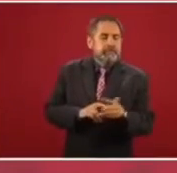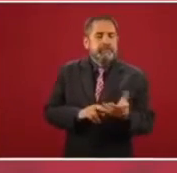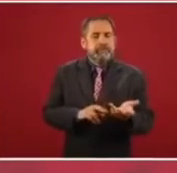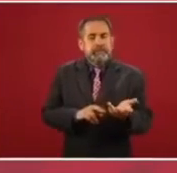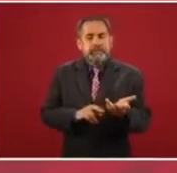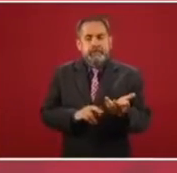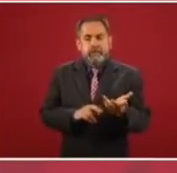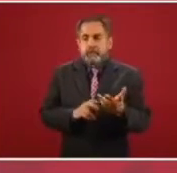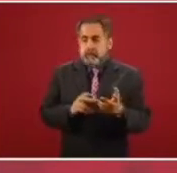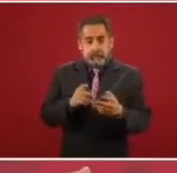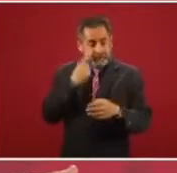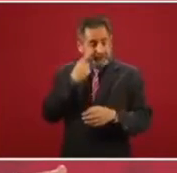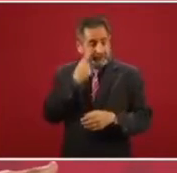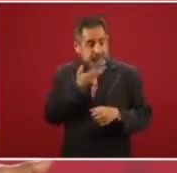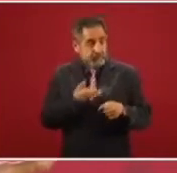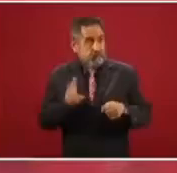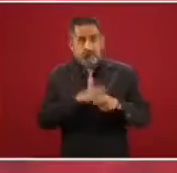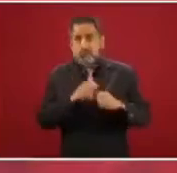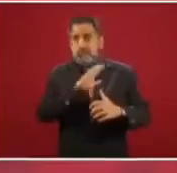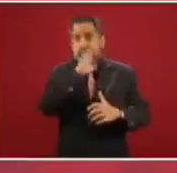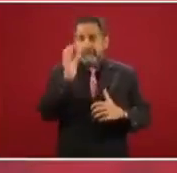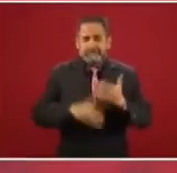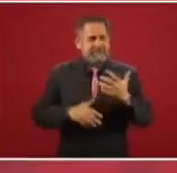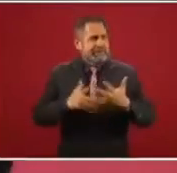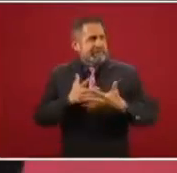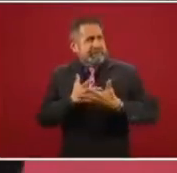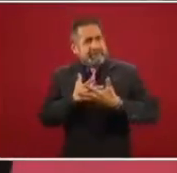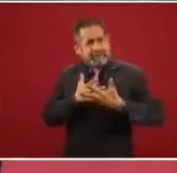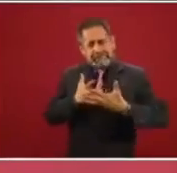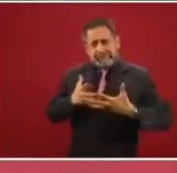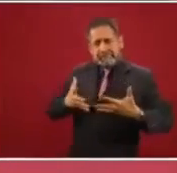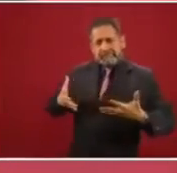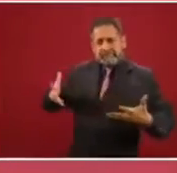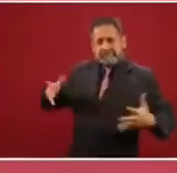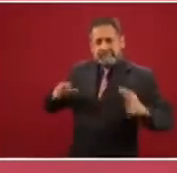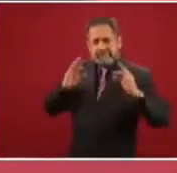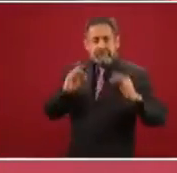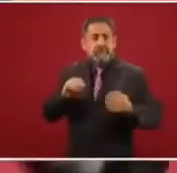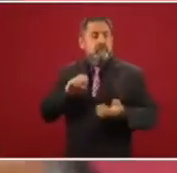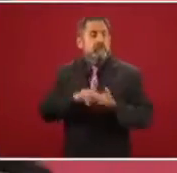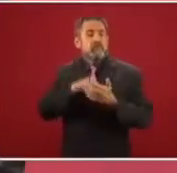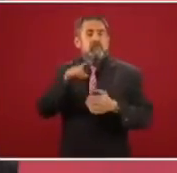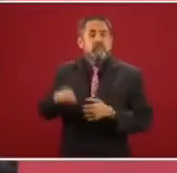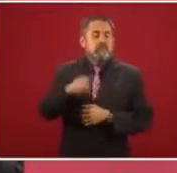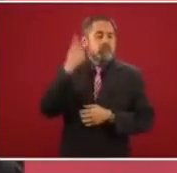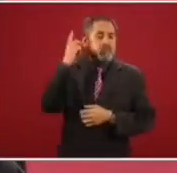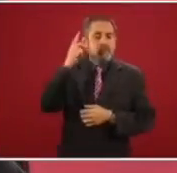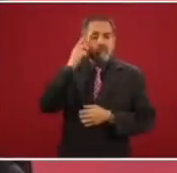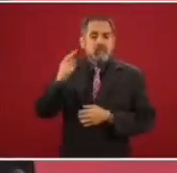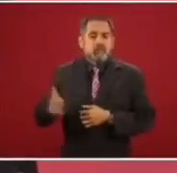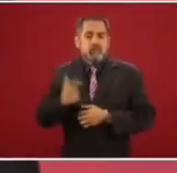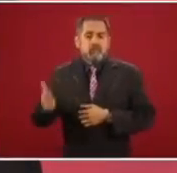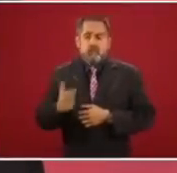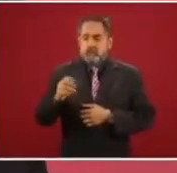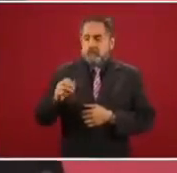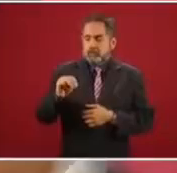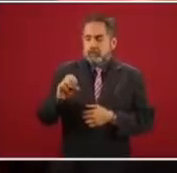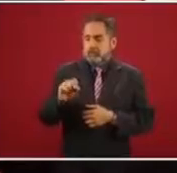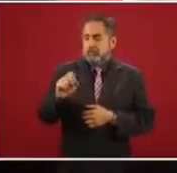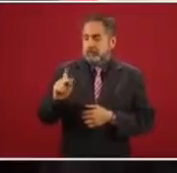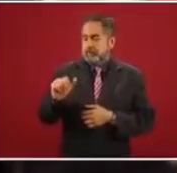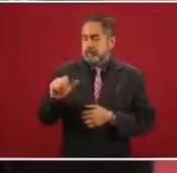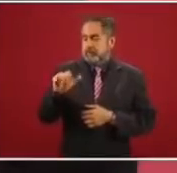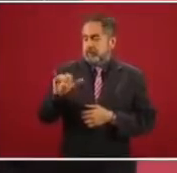terminados enormes gómez palacio en la laguna y